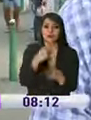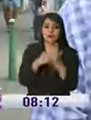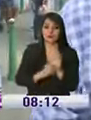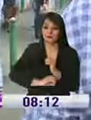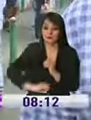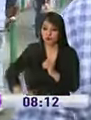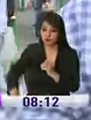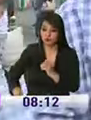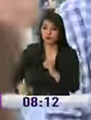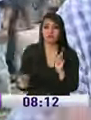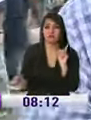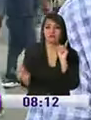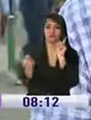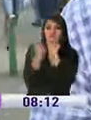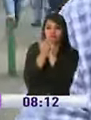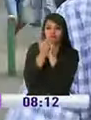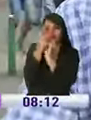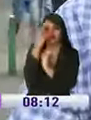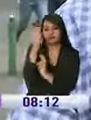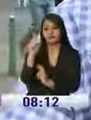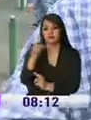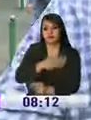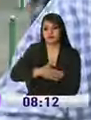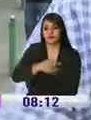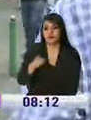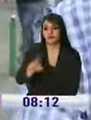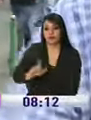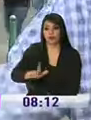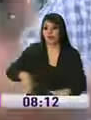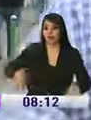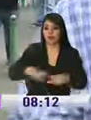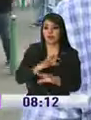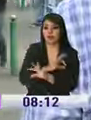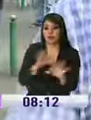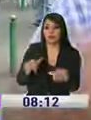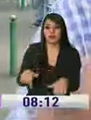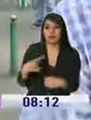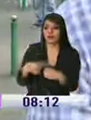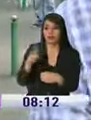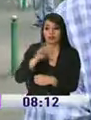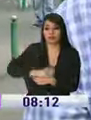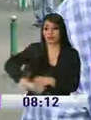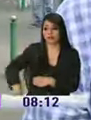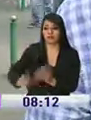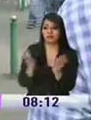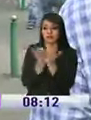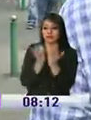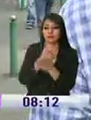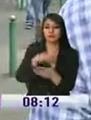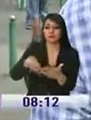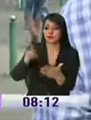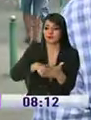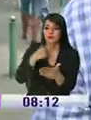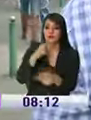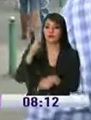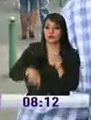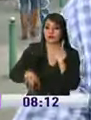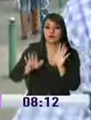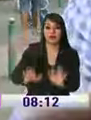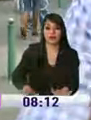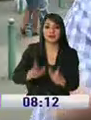nos vamos a acercar respetuosamente decirle señor por favor en este espacio y en la ciudad de quito no se puede botar basura en el espacio público